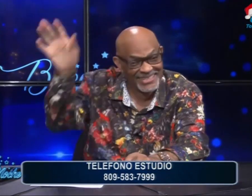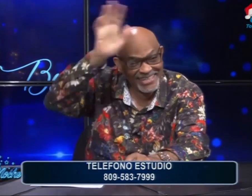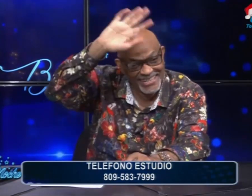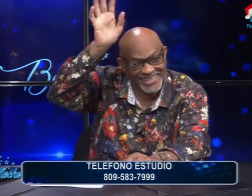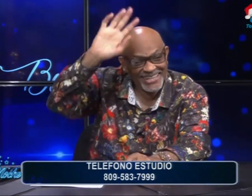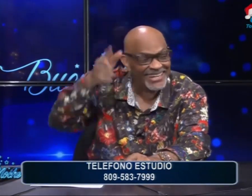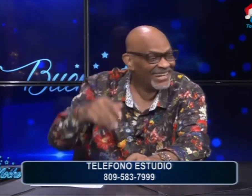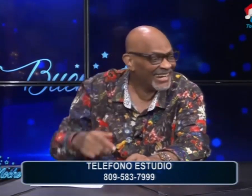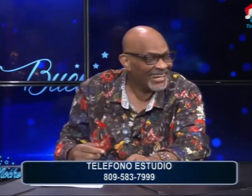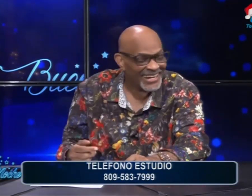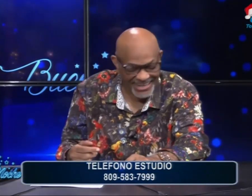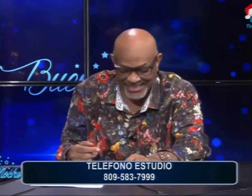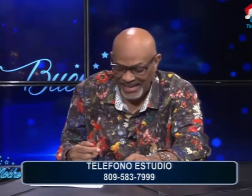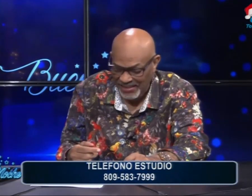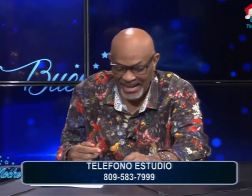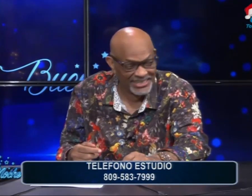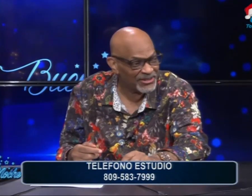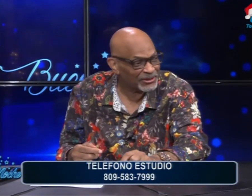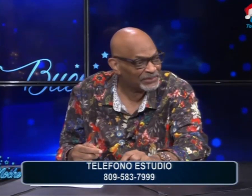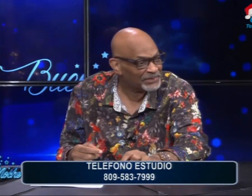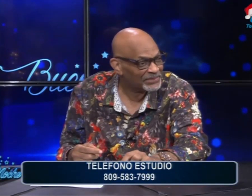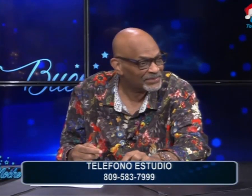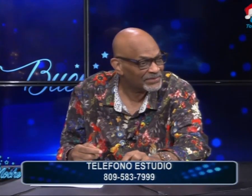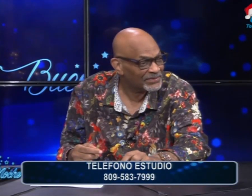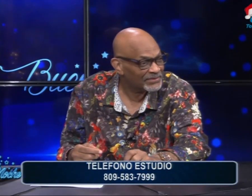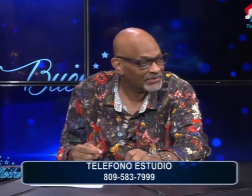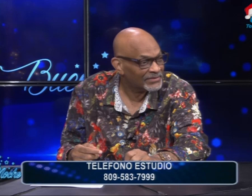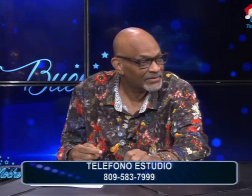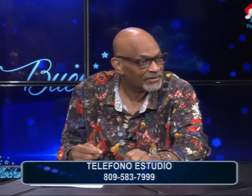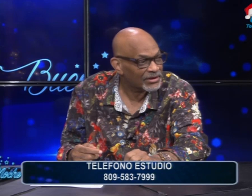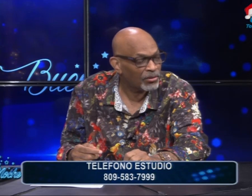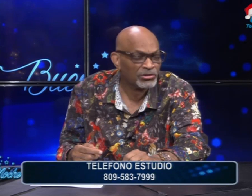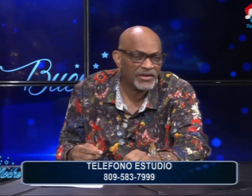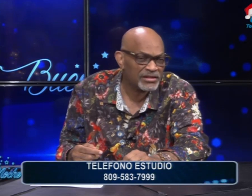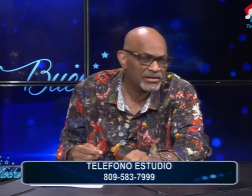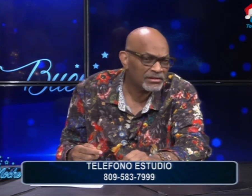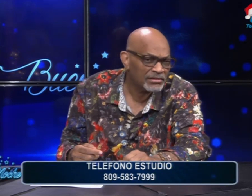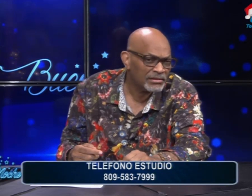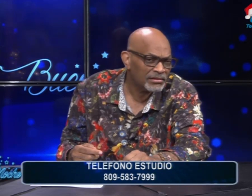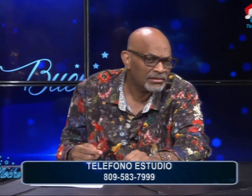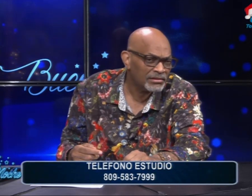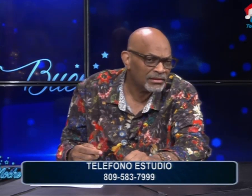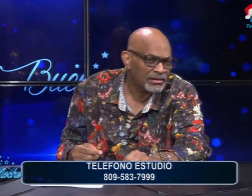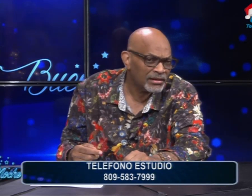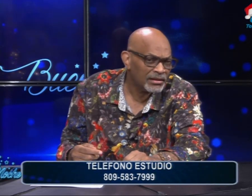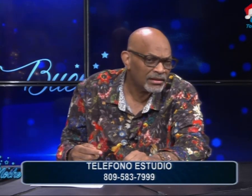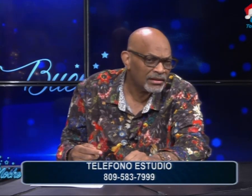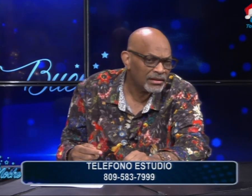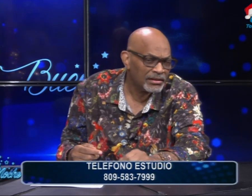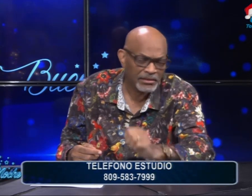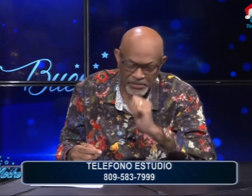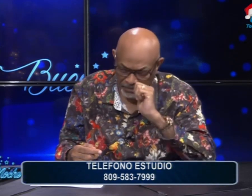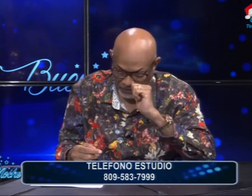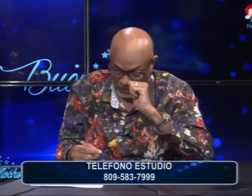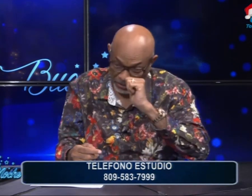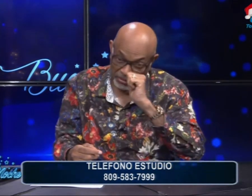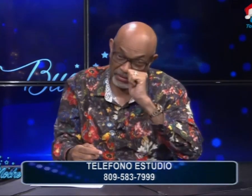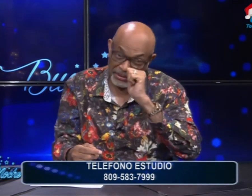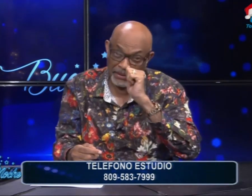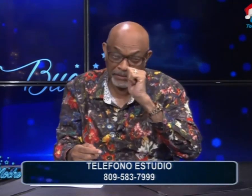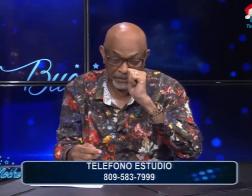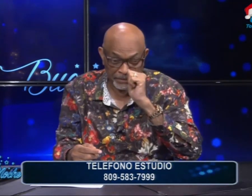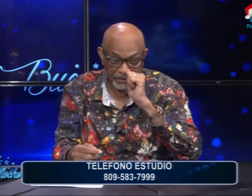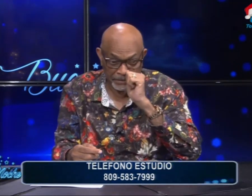encuentro bien gracias a esto que él ha hecho bien